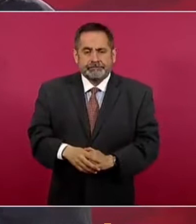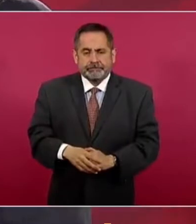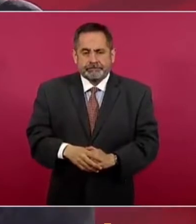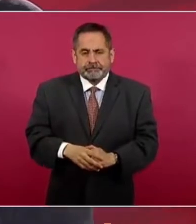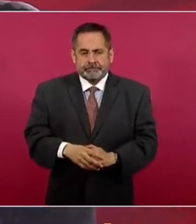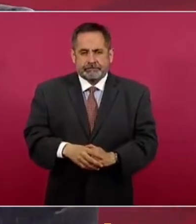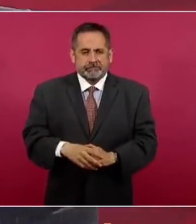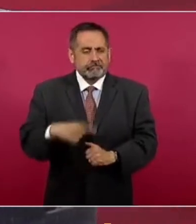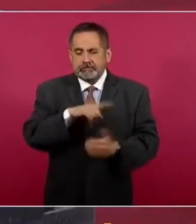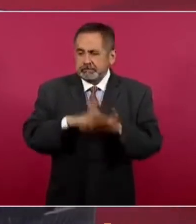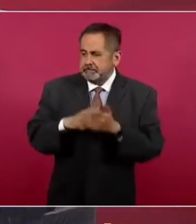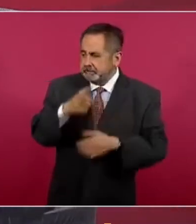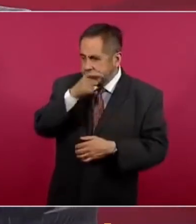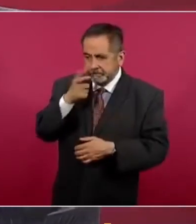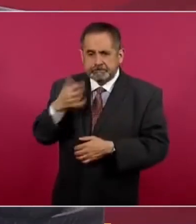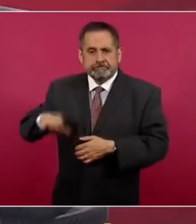Tienen intereses.